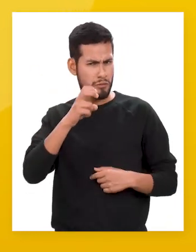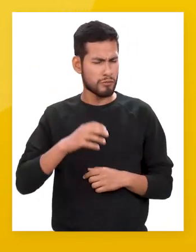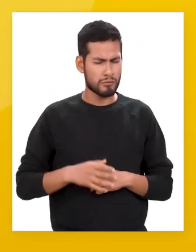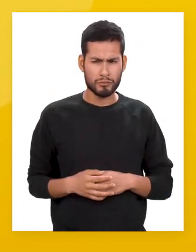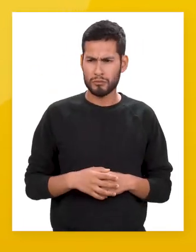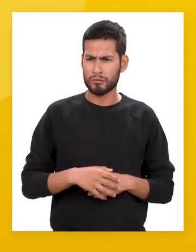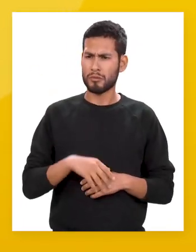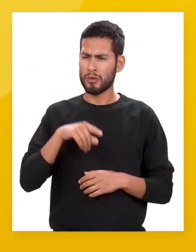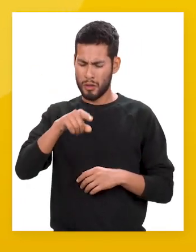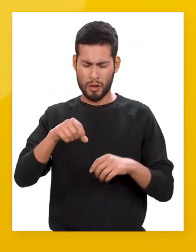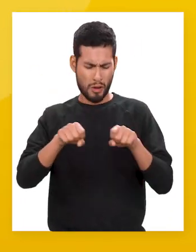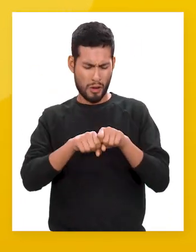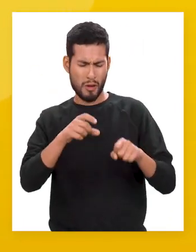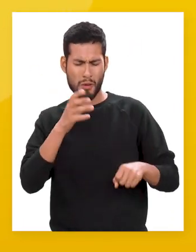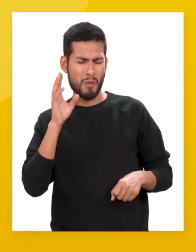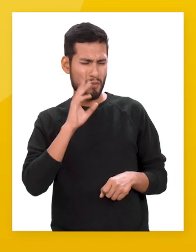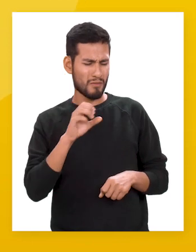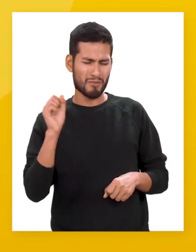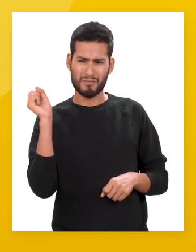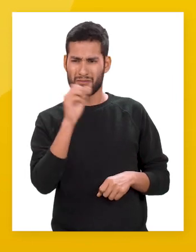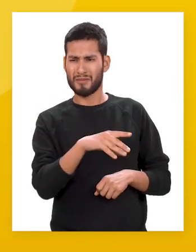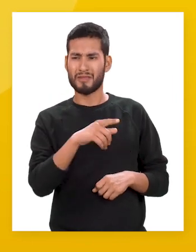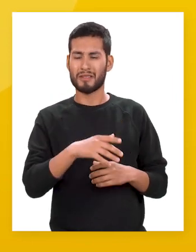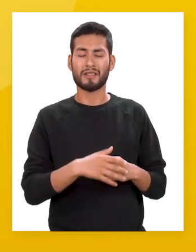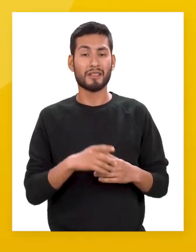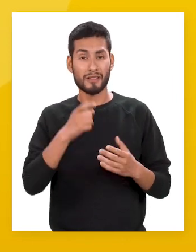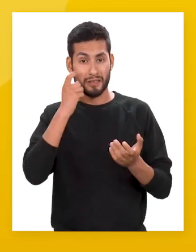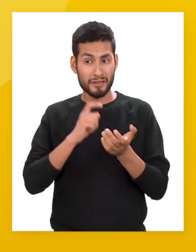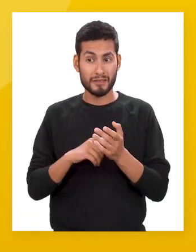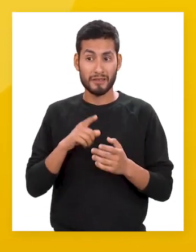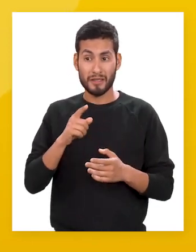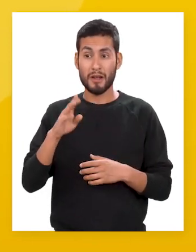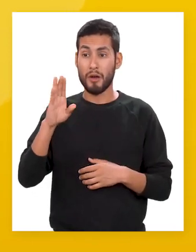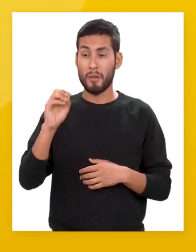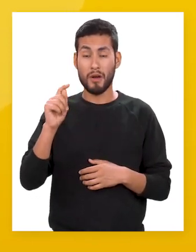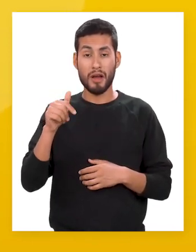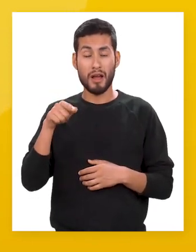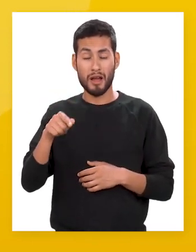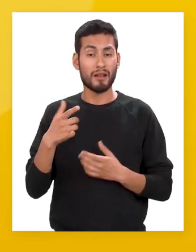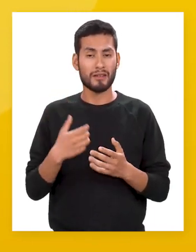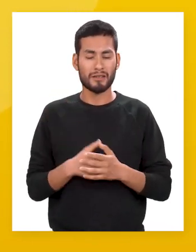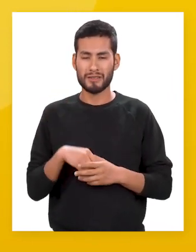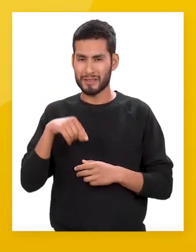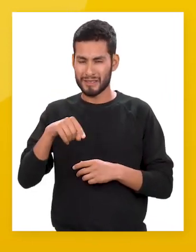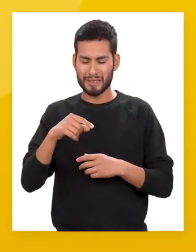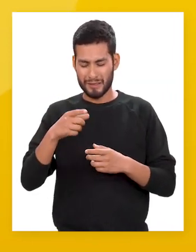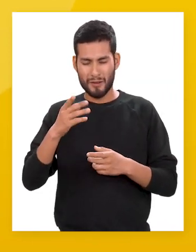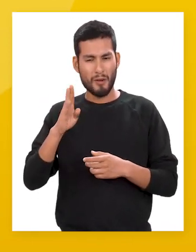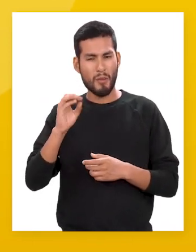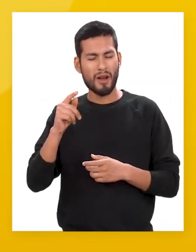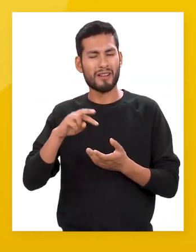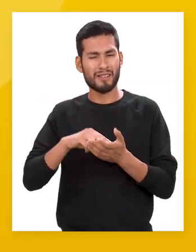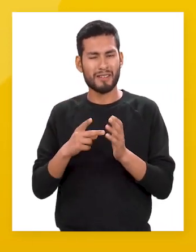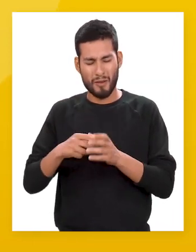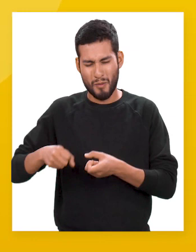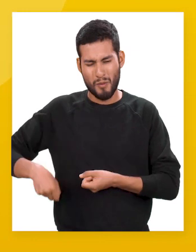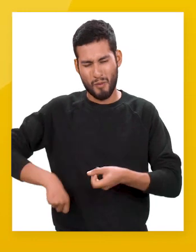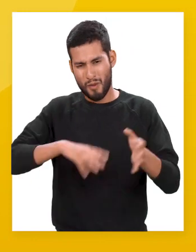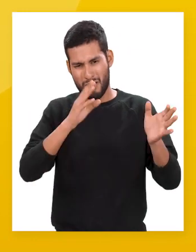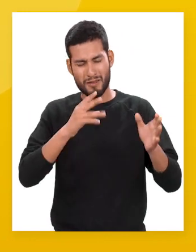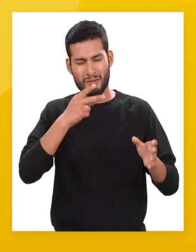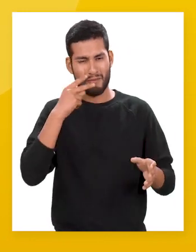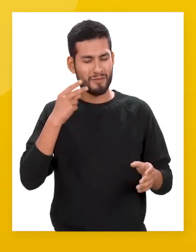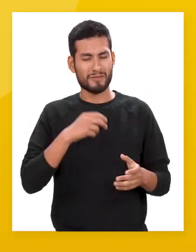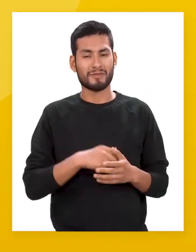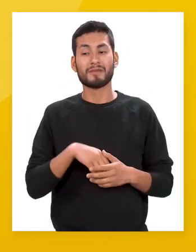una orden estricta. Bota esa bota vieja que estorba en tu cuarto. Es obvio, el término bota se emplea como una forma conjugada del verbo